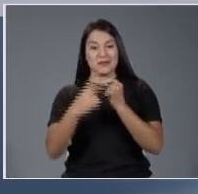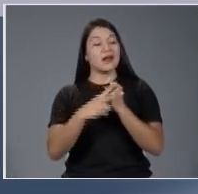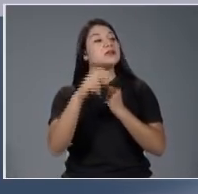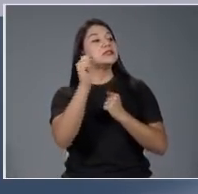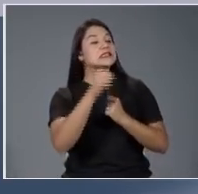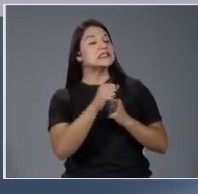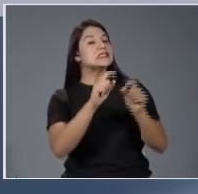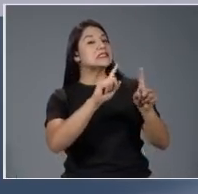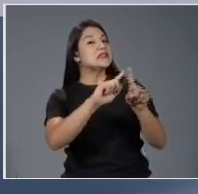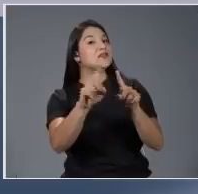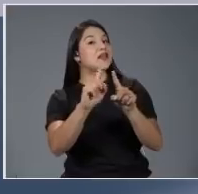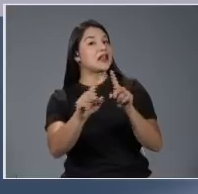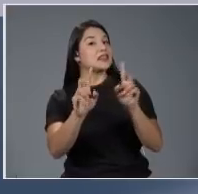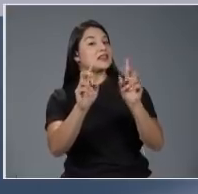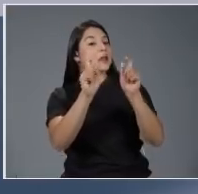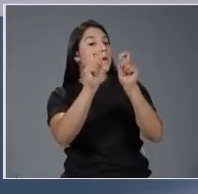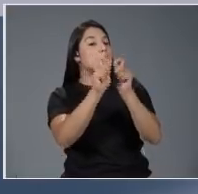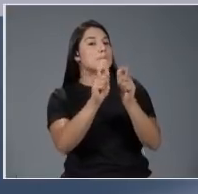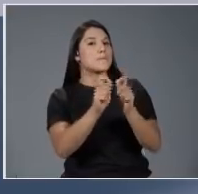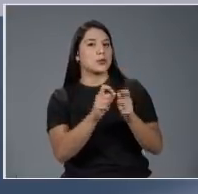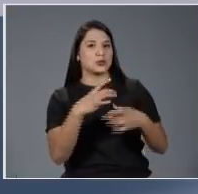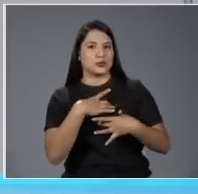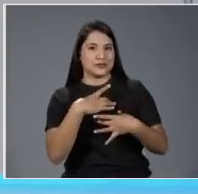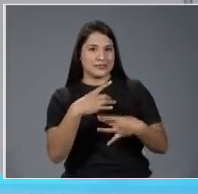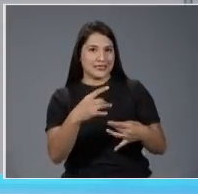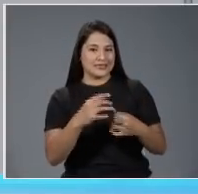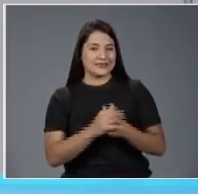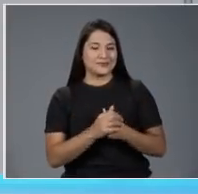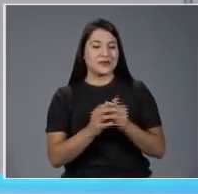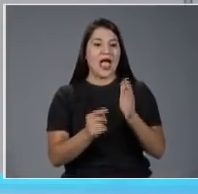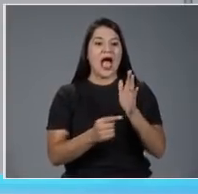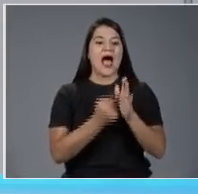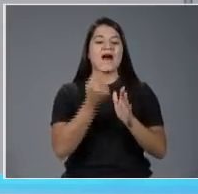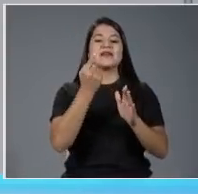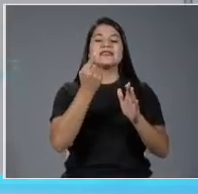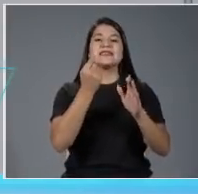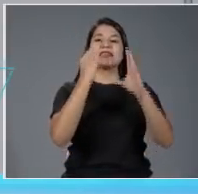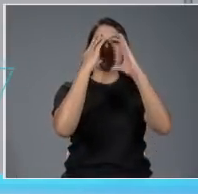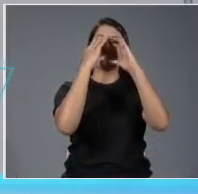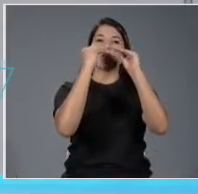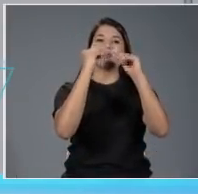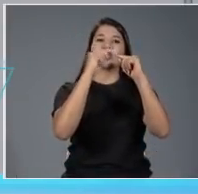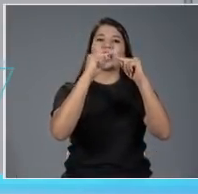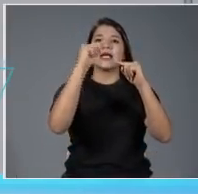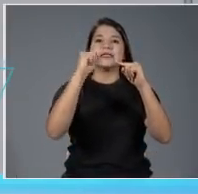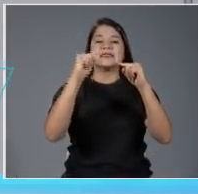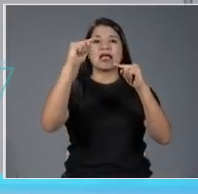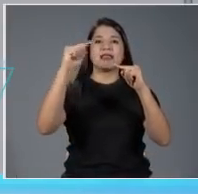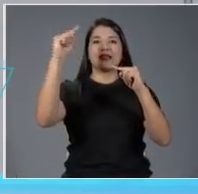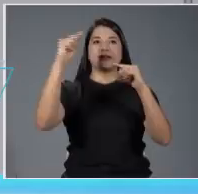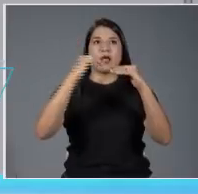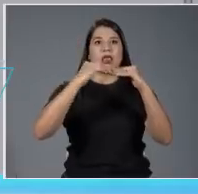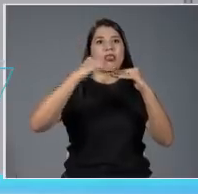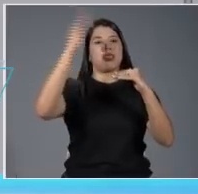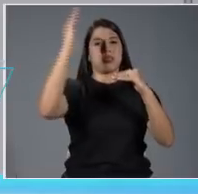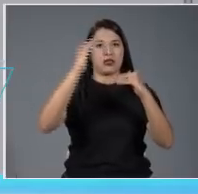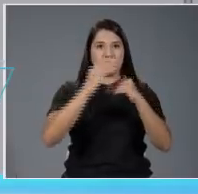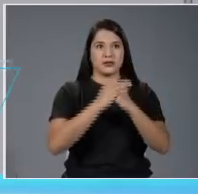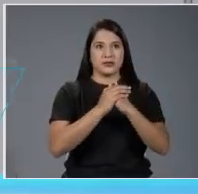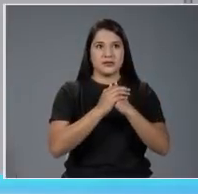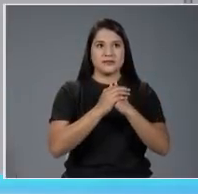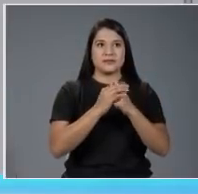interesantes. A veces se inflan las estadísticas porque hay muchas delegaciones que no vienen, ya están acá. Aquí.